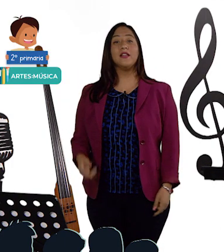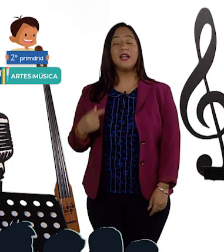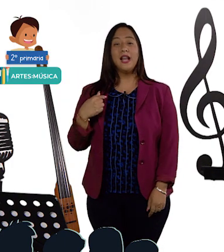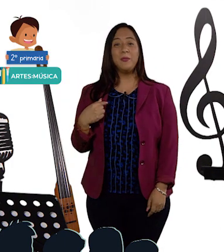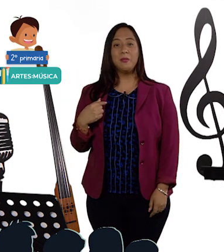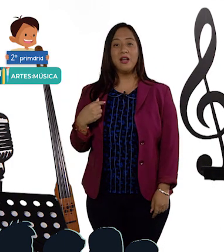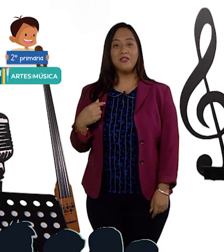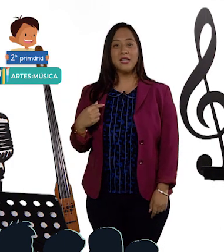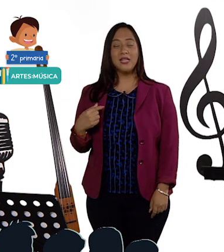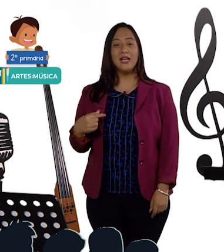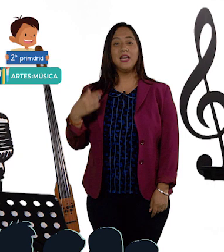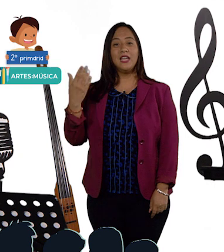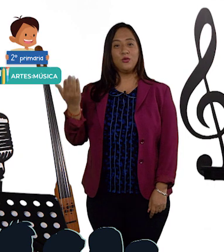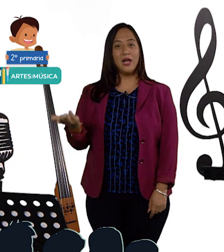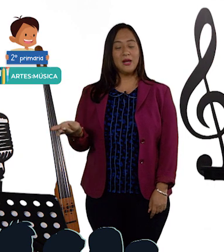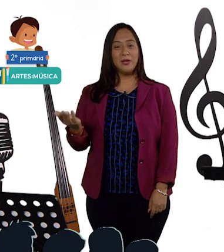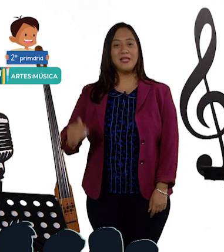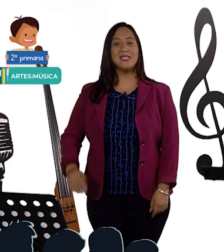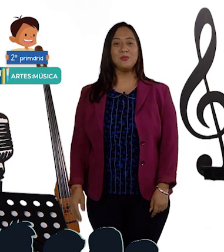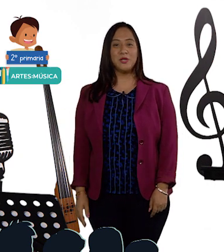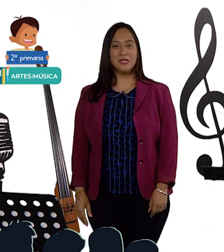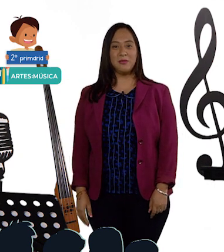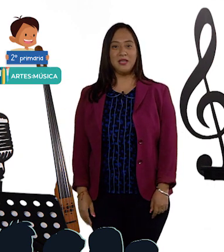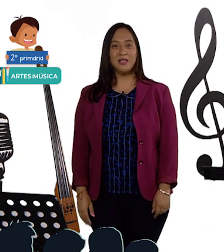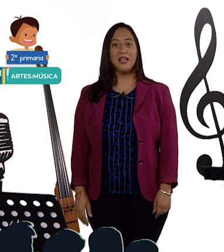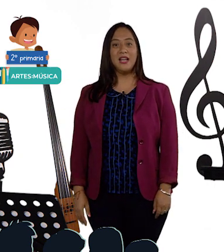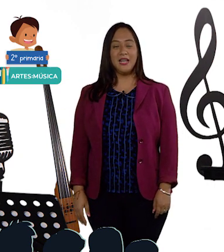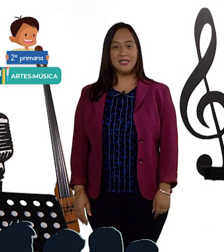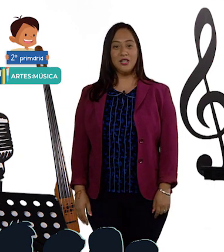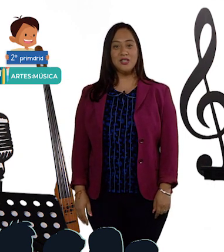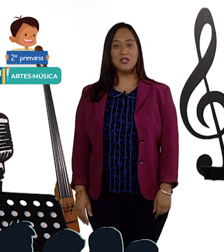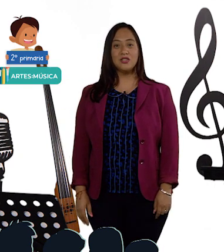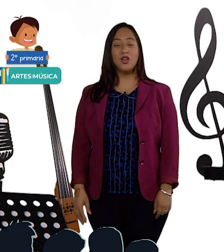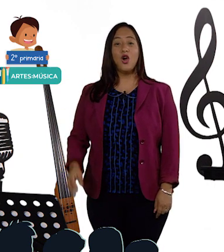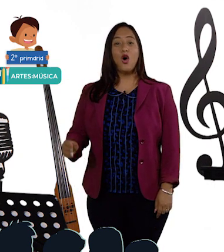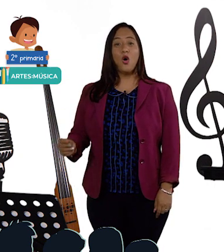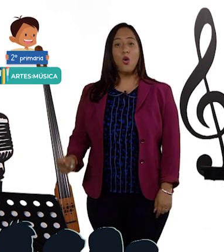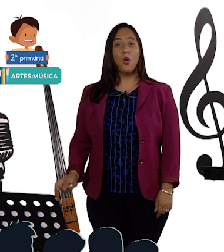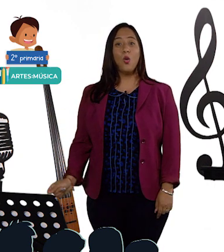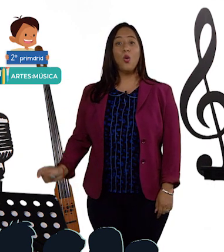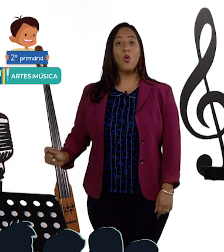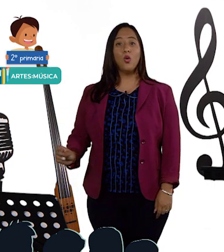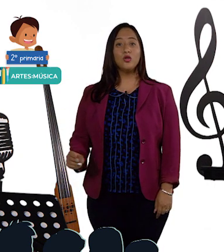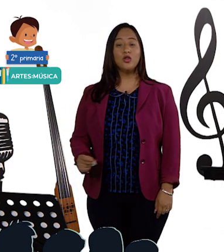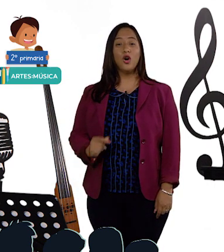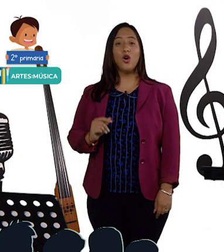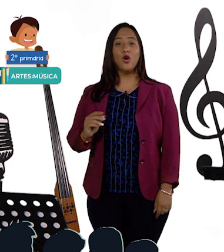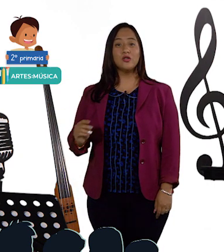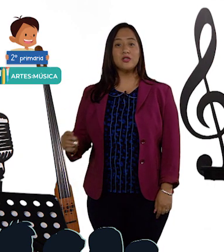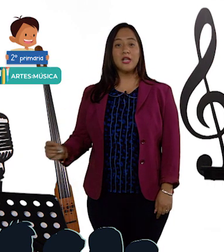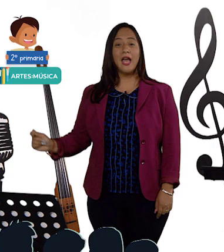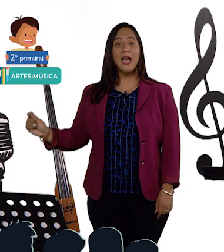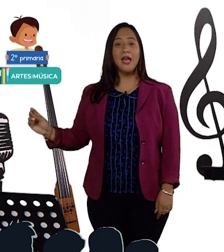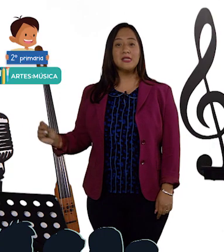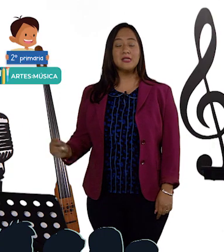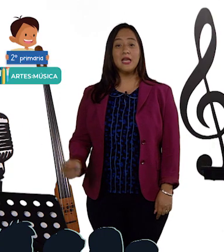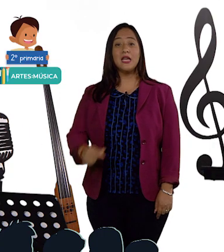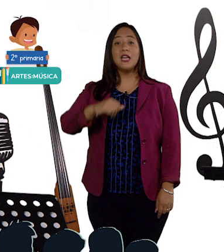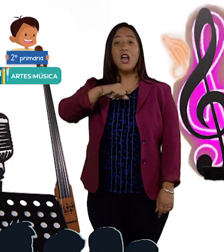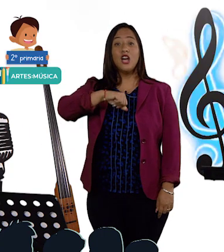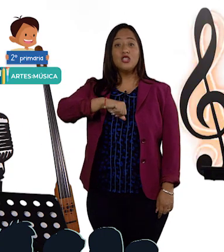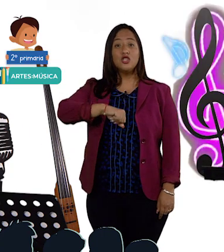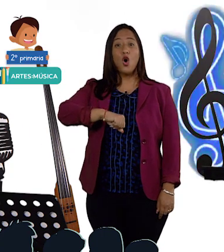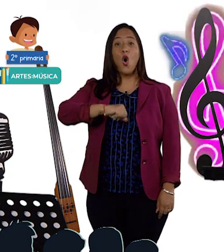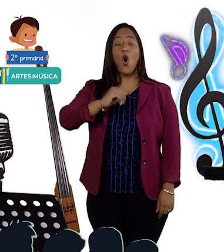Yo cantaré la primera frase y tú la repites después de mí. ¿Listos? Un, dos, tres